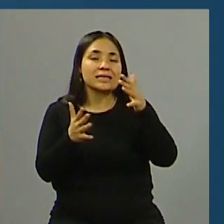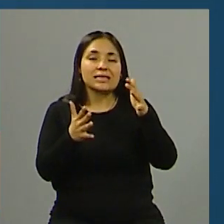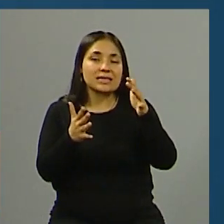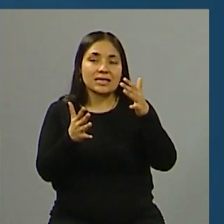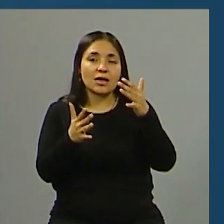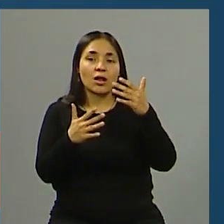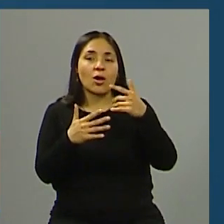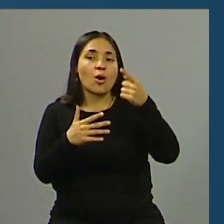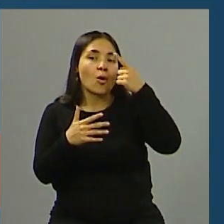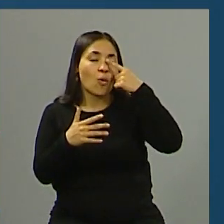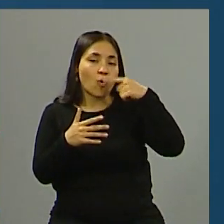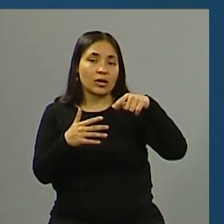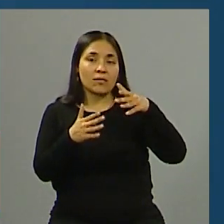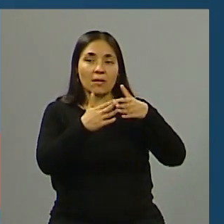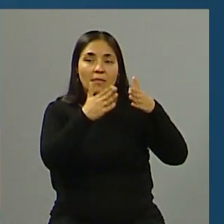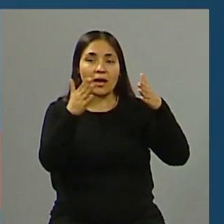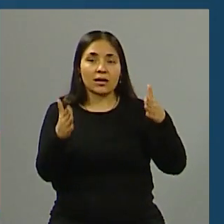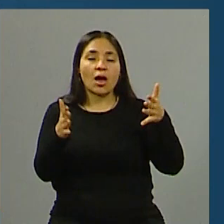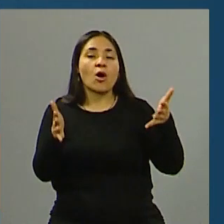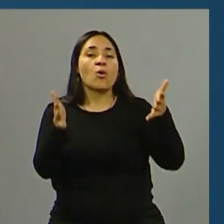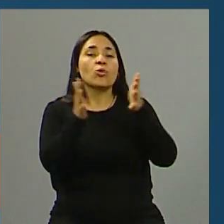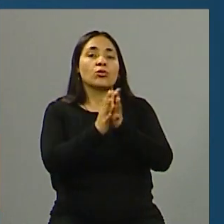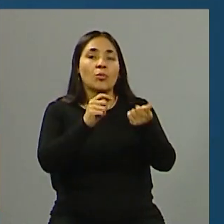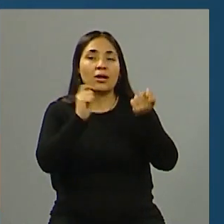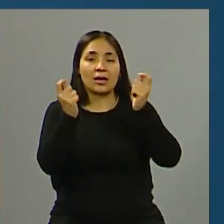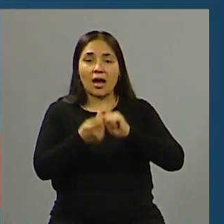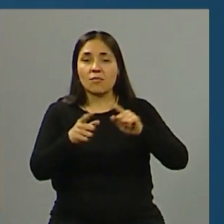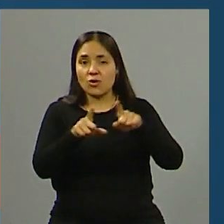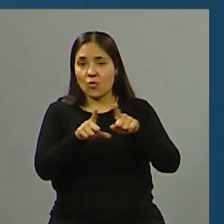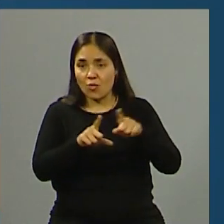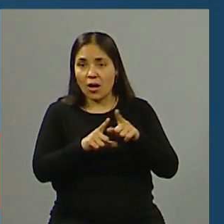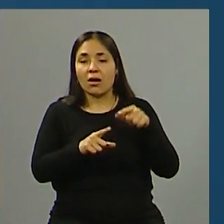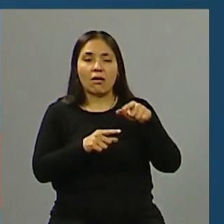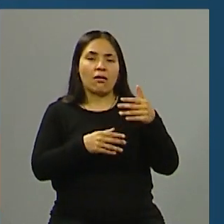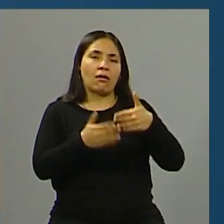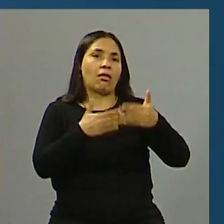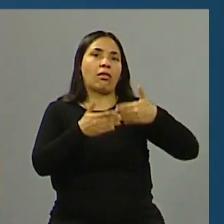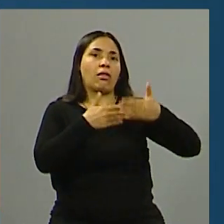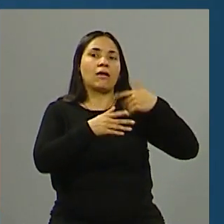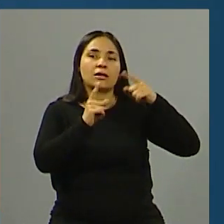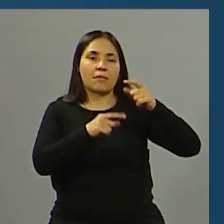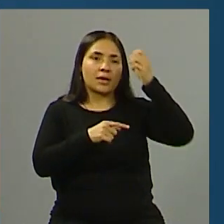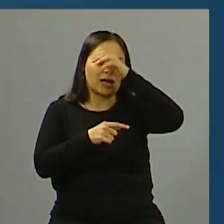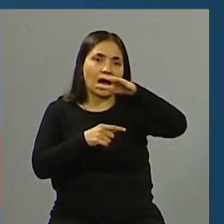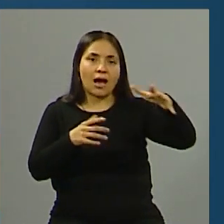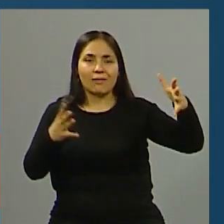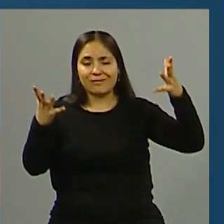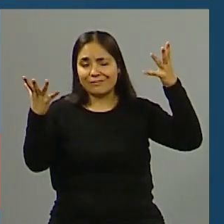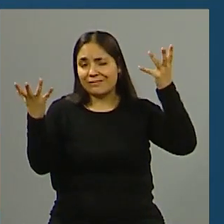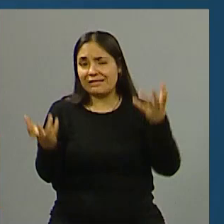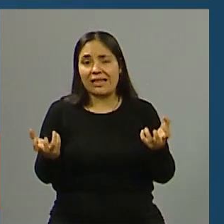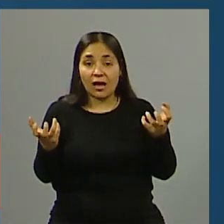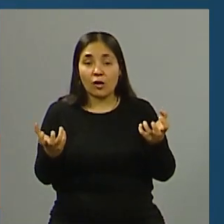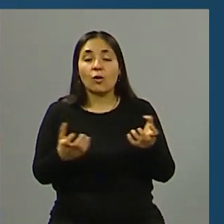decir, la última parte del gobierno de Juntos por el Cambio. Cuando se entró en recesión, que también hubo una sequía mediante, pero acá